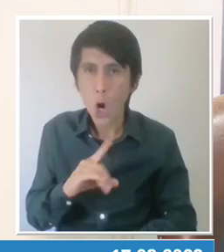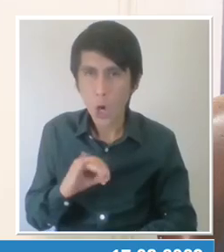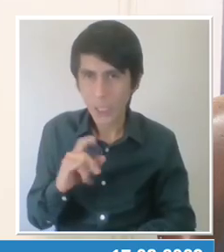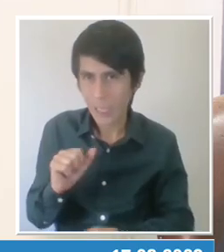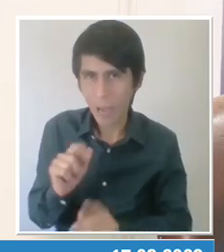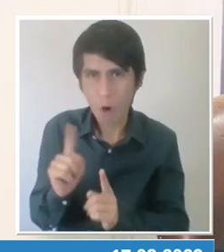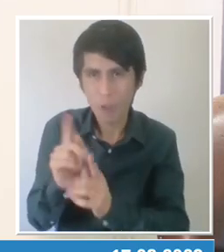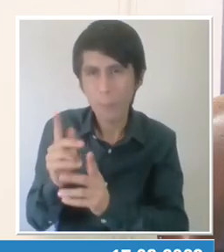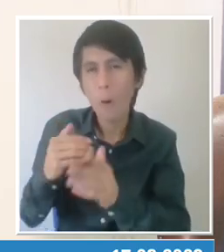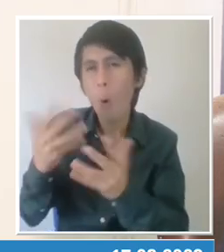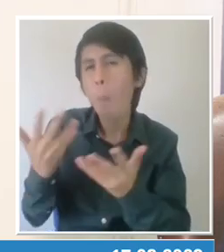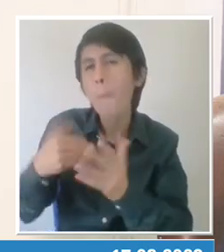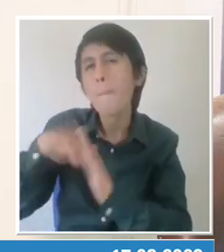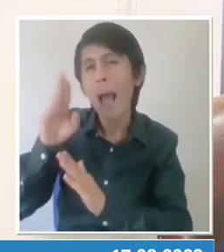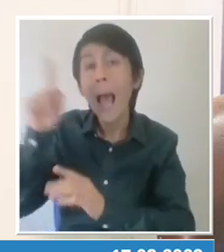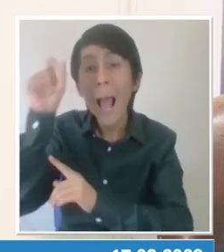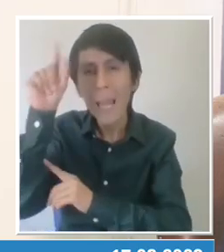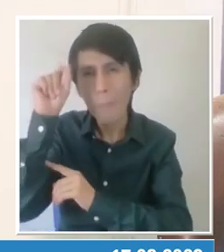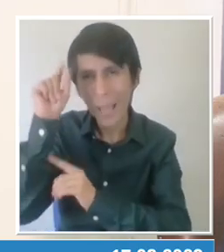Gobineau, etc.